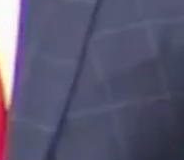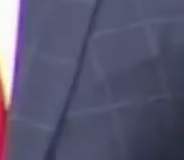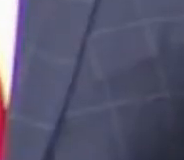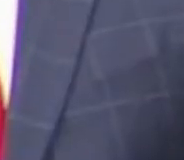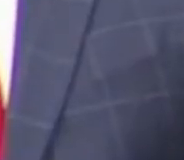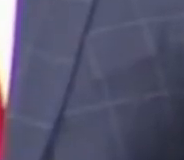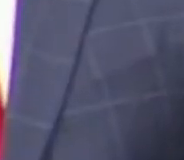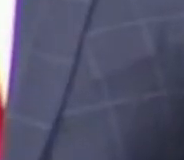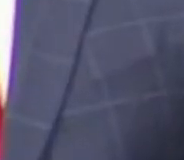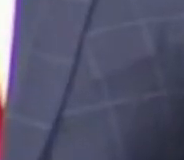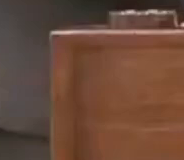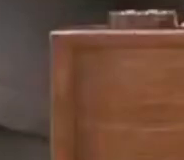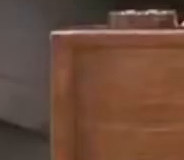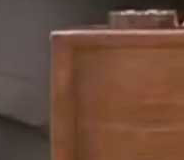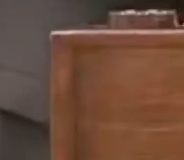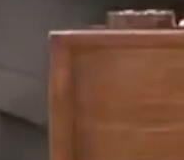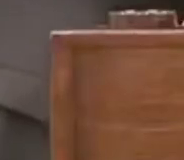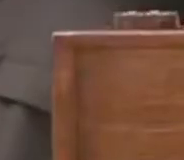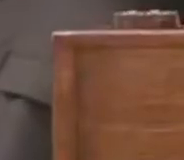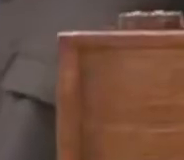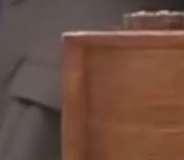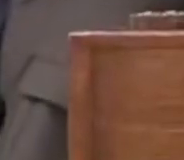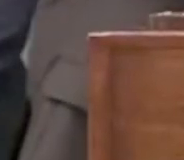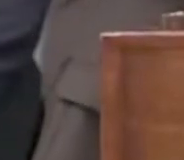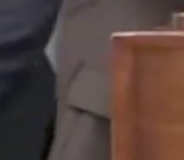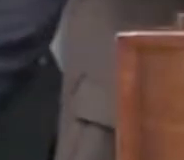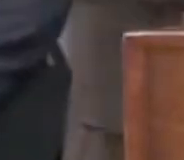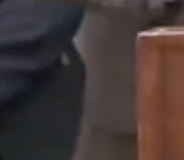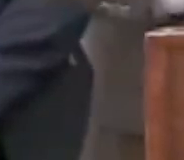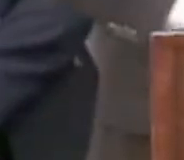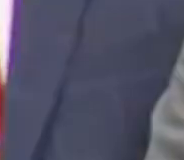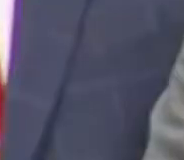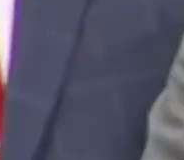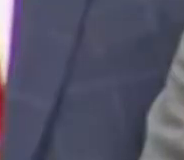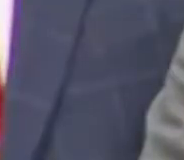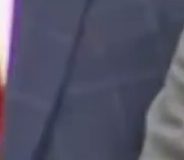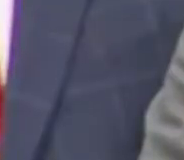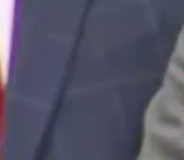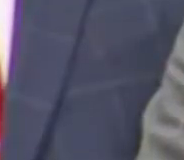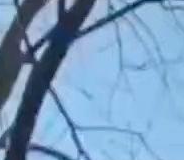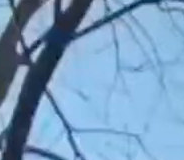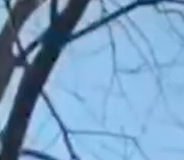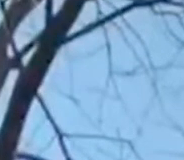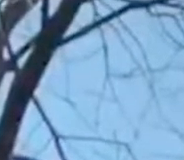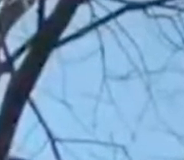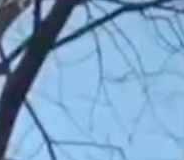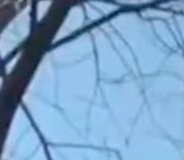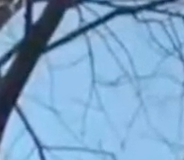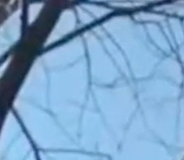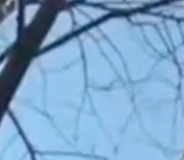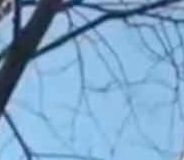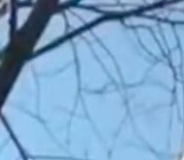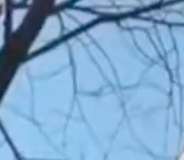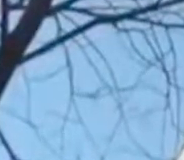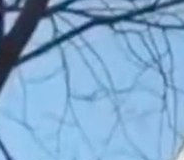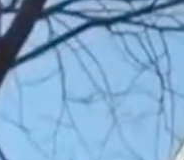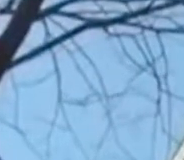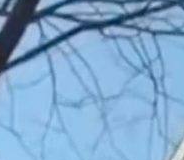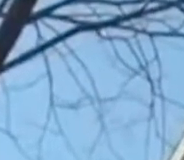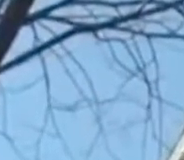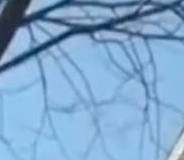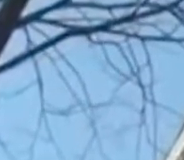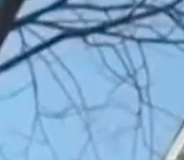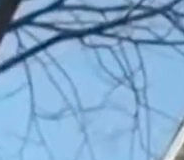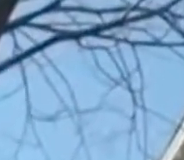agencias de ley y orden, como el Departamento de Justicia, la Fiscalía Federal, el FBI y el Área de Investigaciones